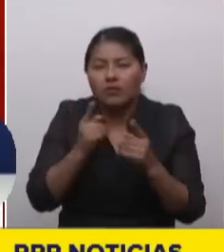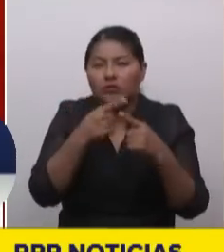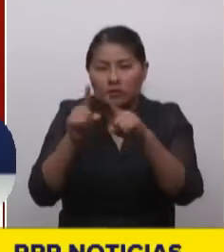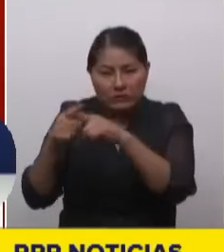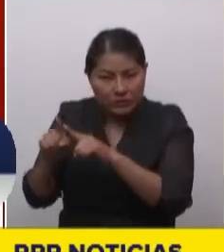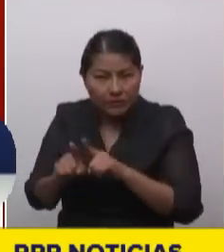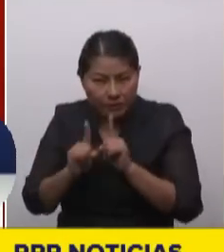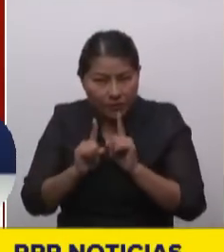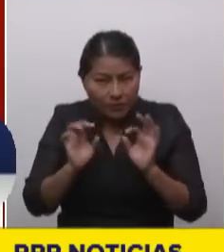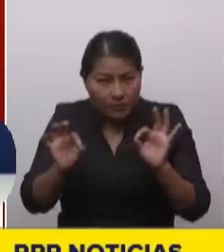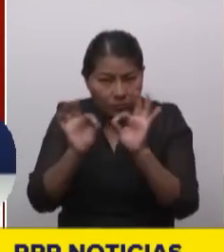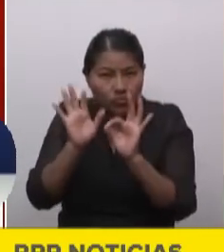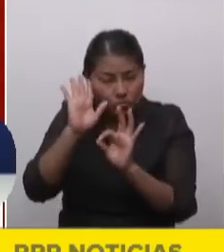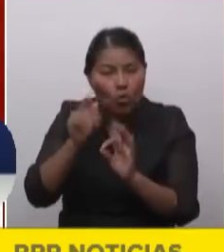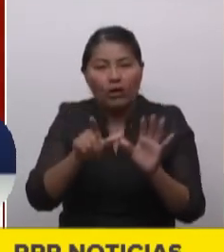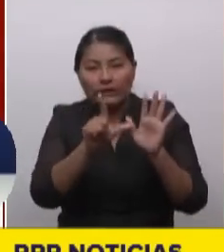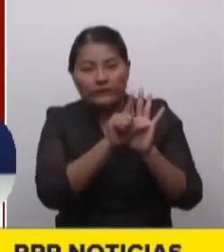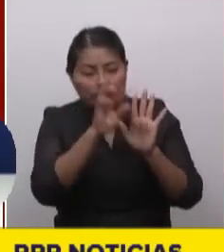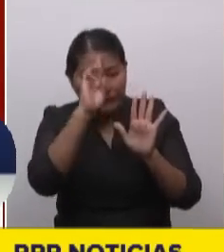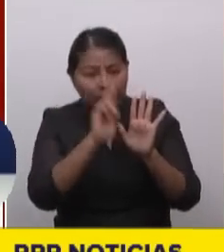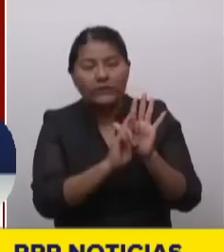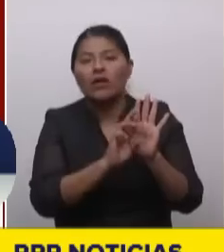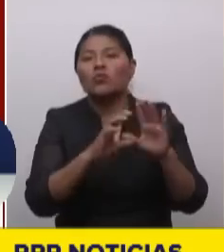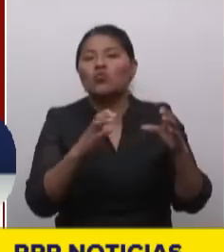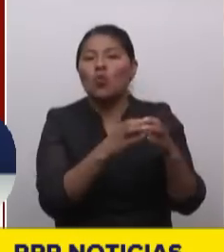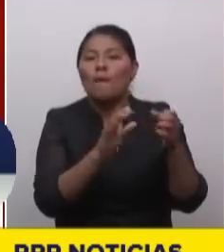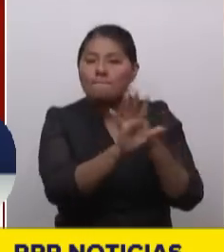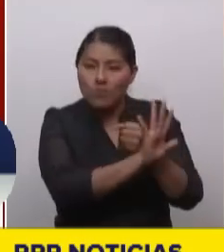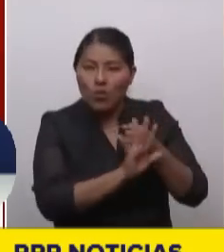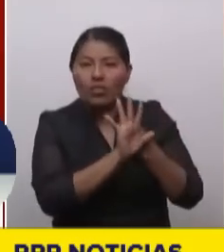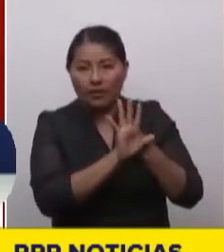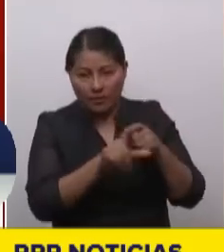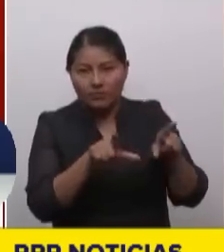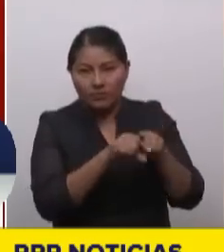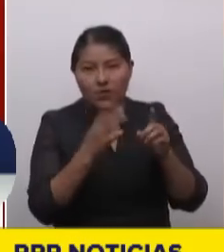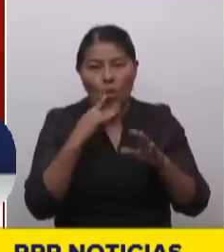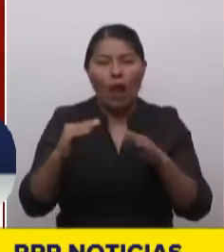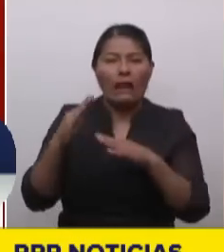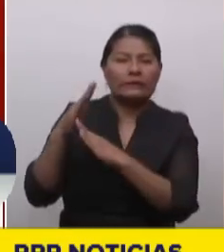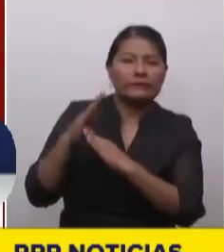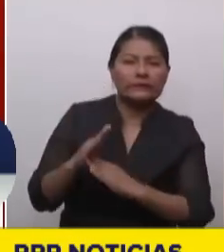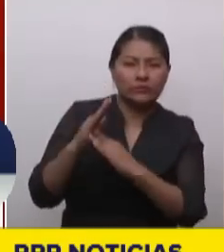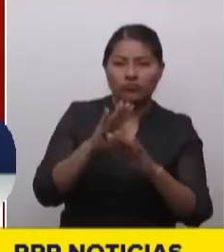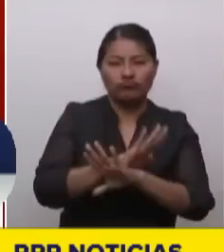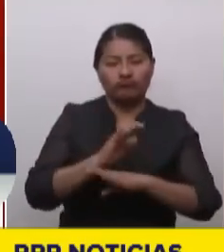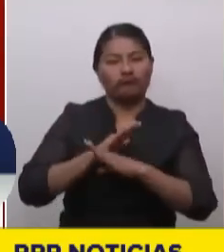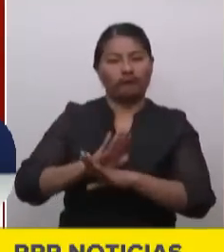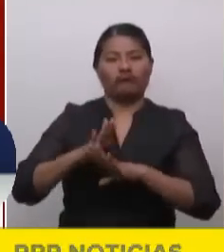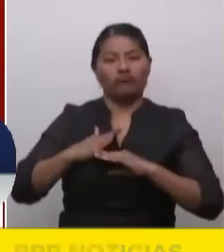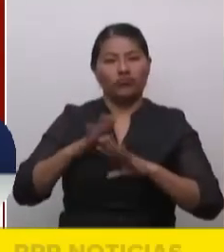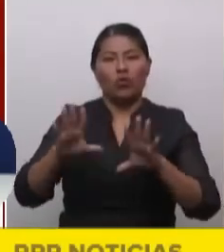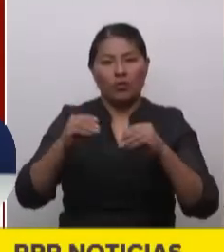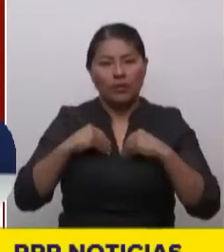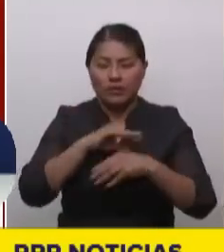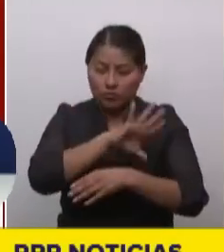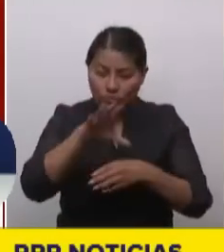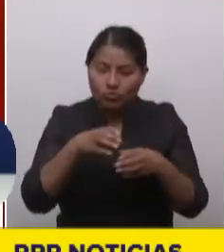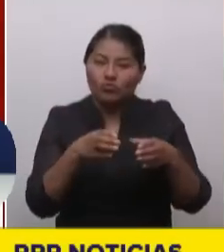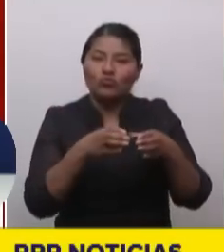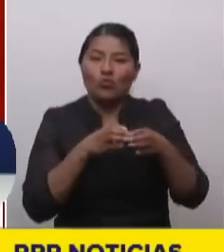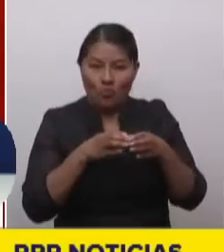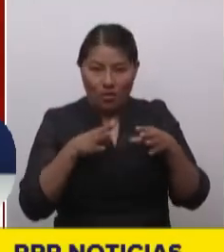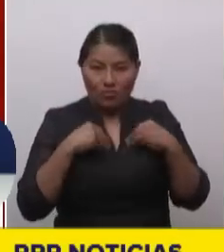tienen que protegerlas. Yo estoy en contra de cualquier tipo de discriminación. Al contrario, yo propongo desde la Municipalidad de